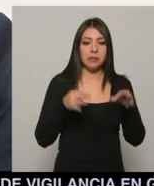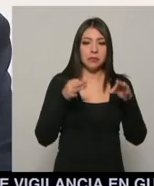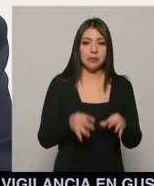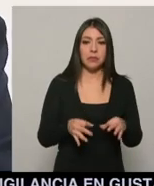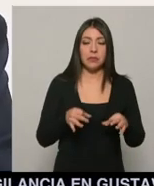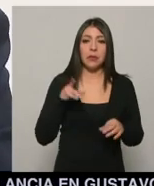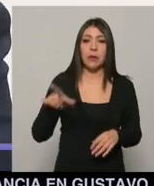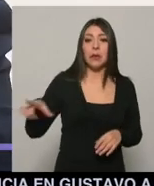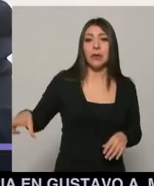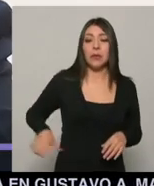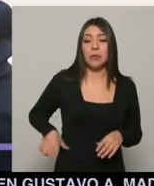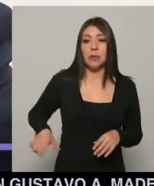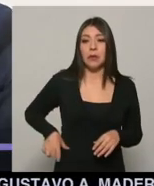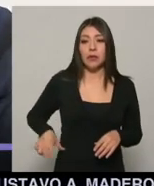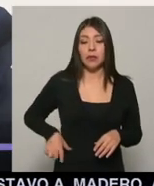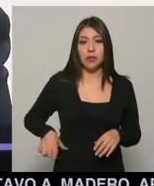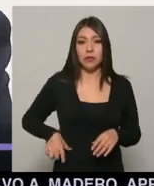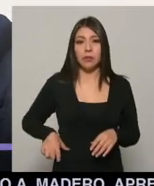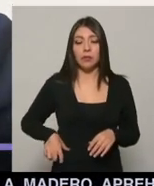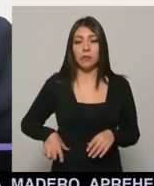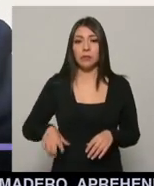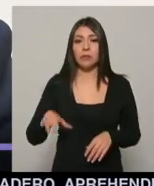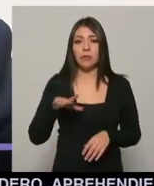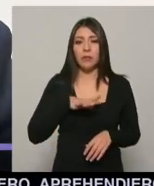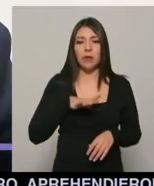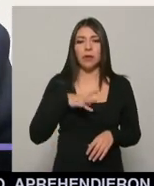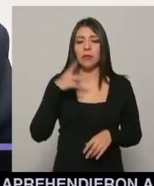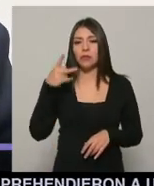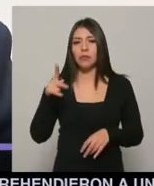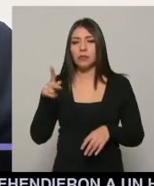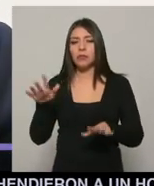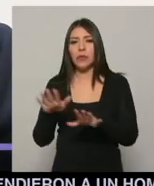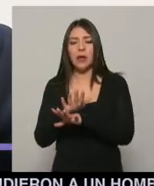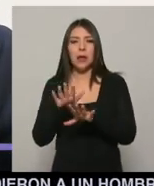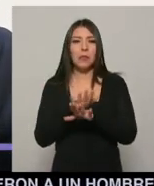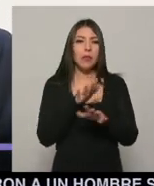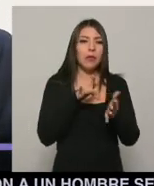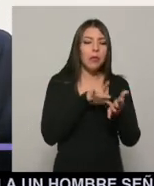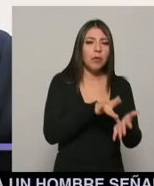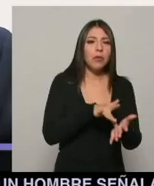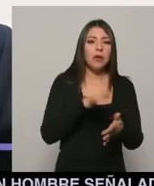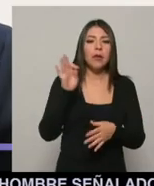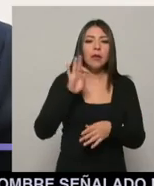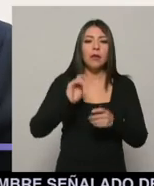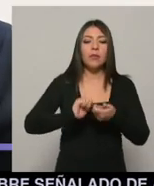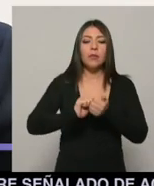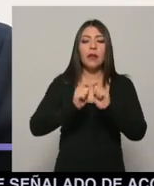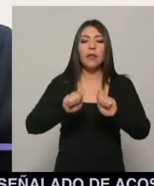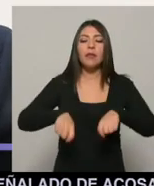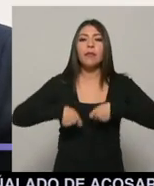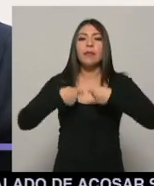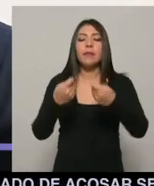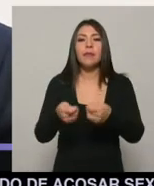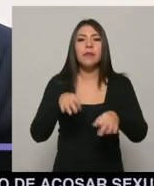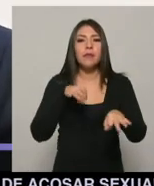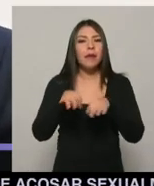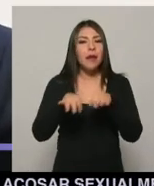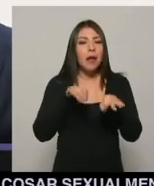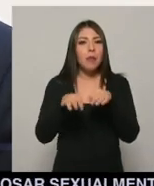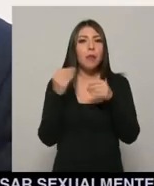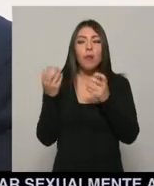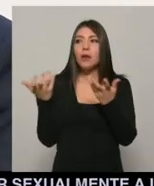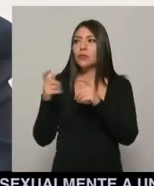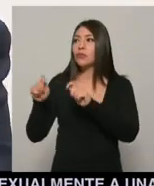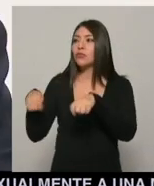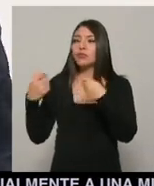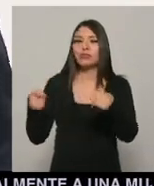gobierno cuenta con sus transferencias y apoyos como si estuviera creando empleo. Y esto es falso, y por eso